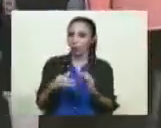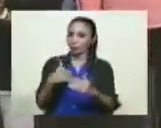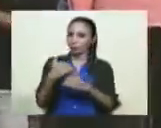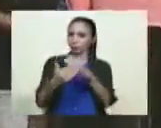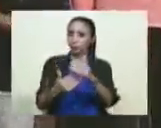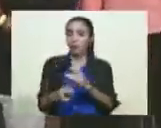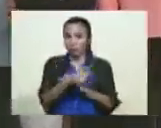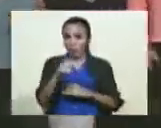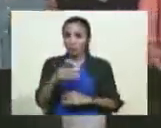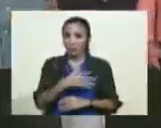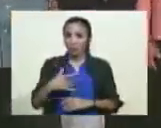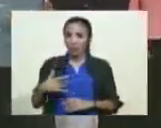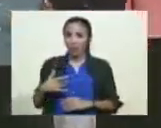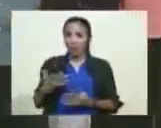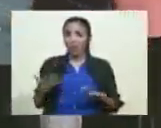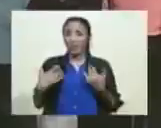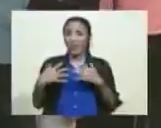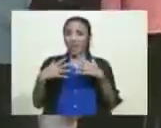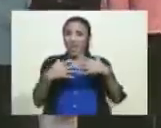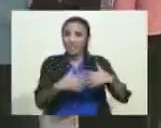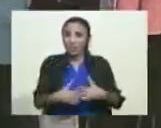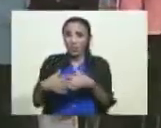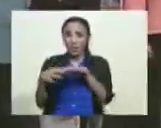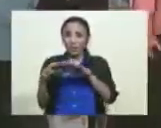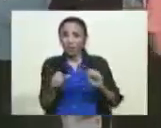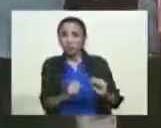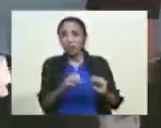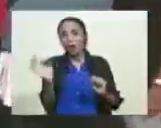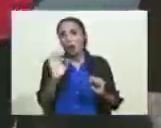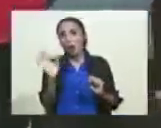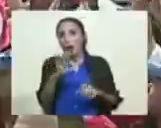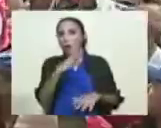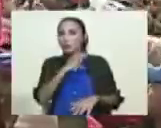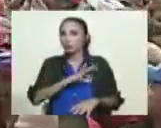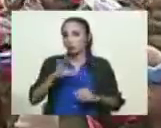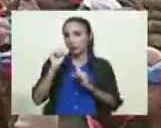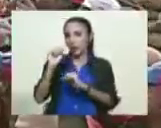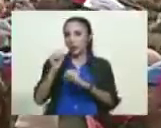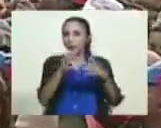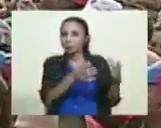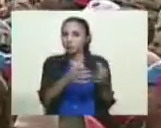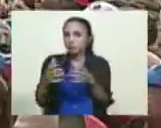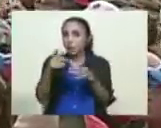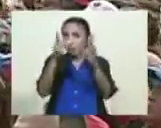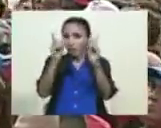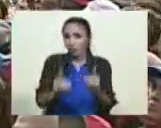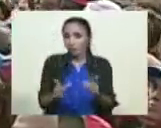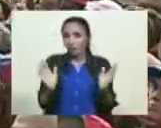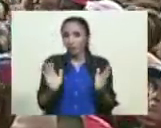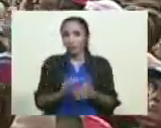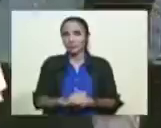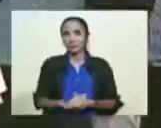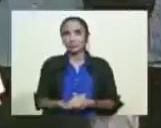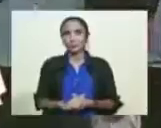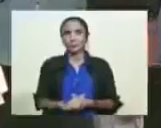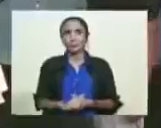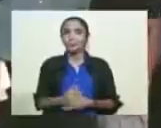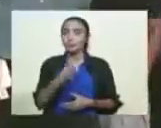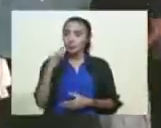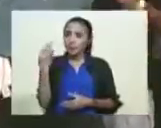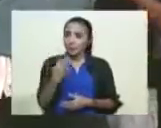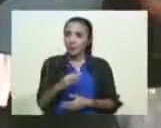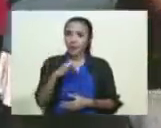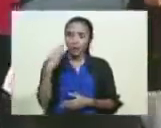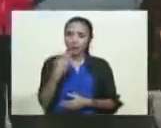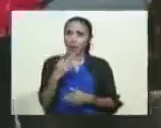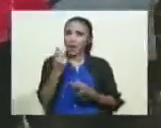¿Ustedes quieren más capitalismo o más socialismo hacia el futuro? Tenemos que construir el socialismo de verdad en lo